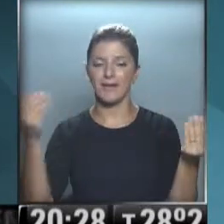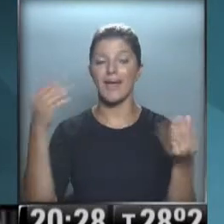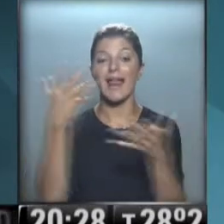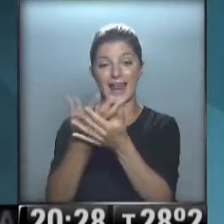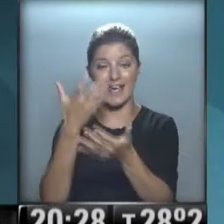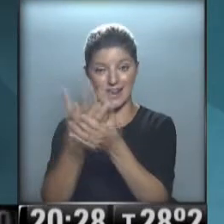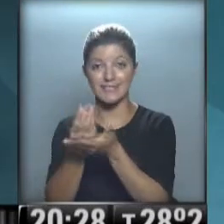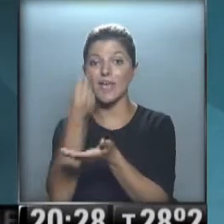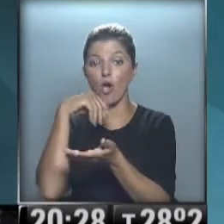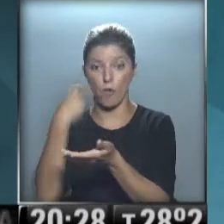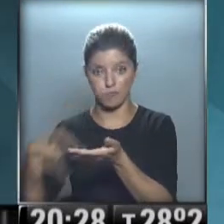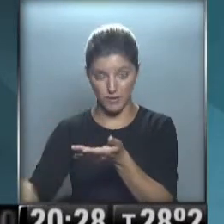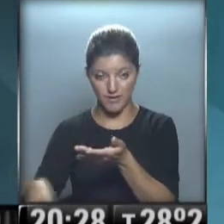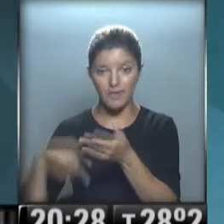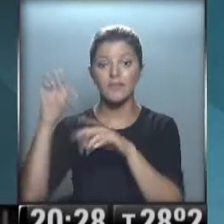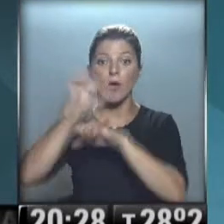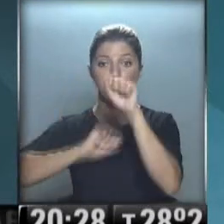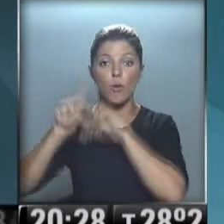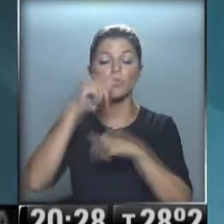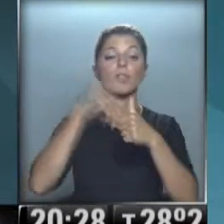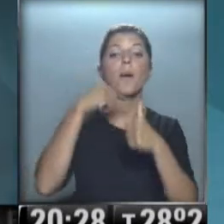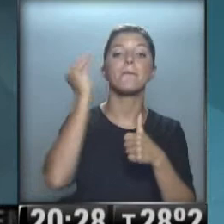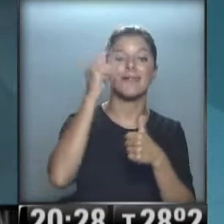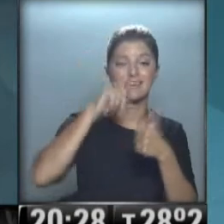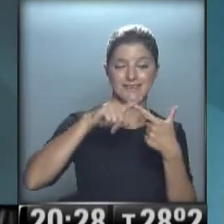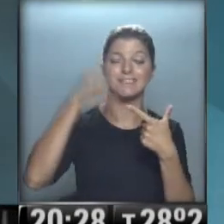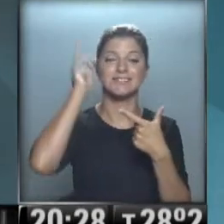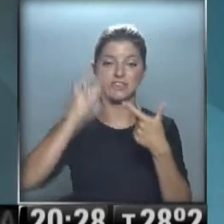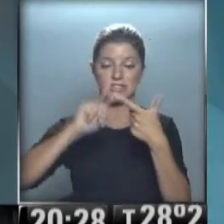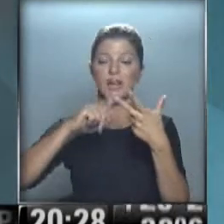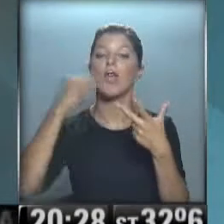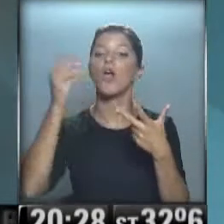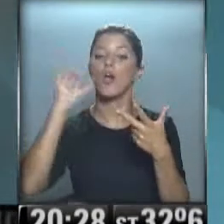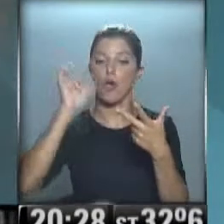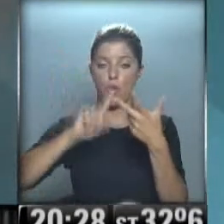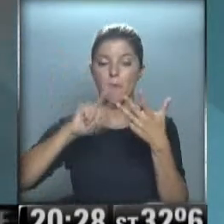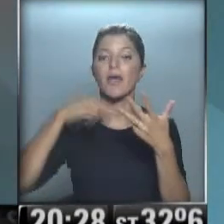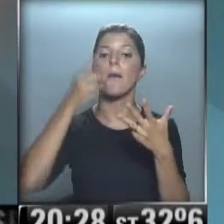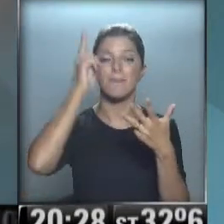alimenticia y productos de higiene de Brasil, Chile, Colombia, Perú y la Argentina.